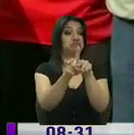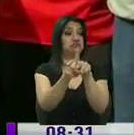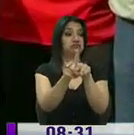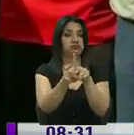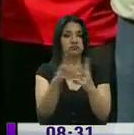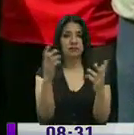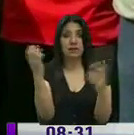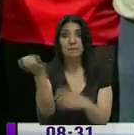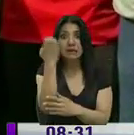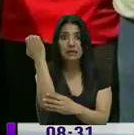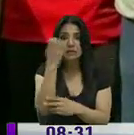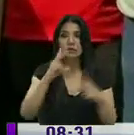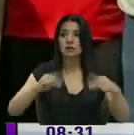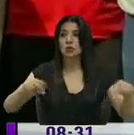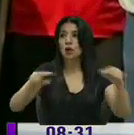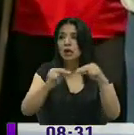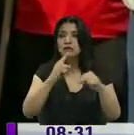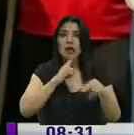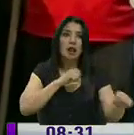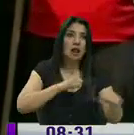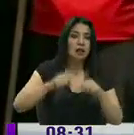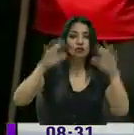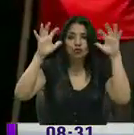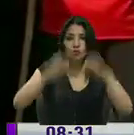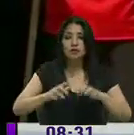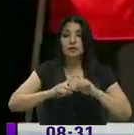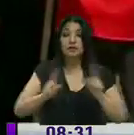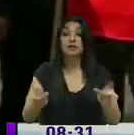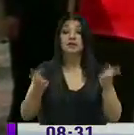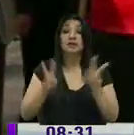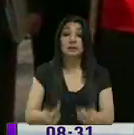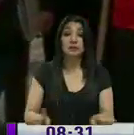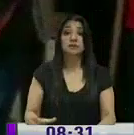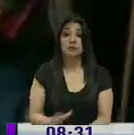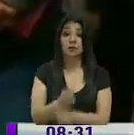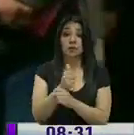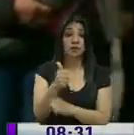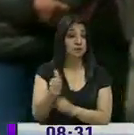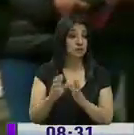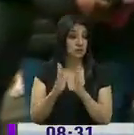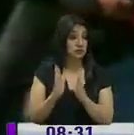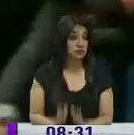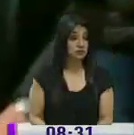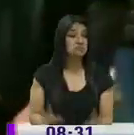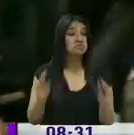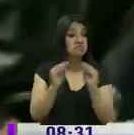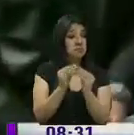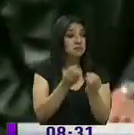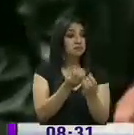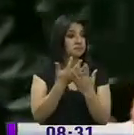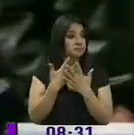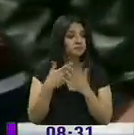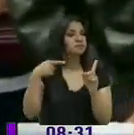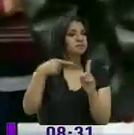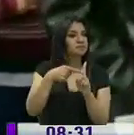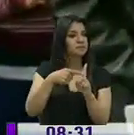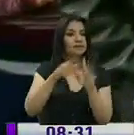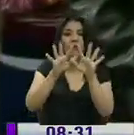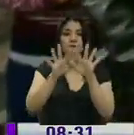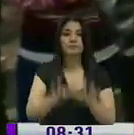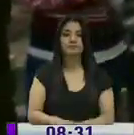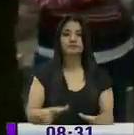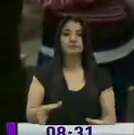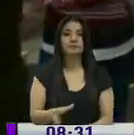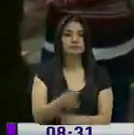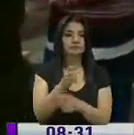que referentes a la naturaleza sino inclusive también con la seguridad ciudadana para ampliar información entonces vamos a hablar con el secretario de seguridad